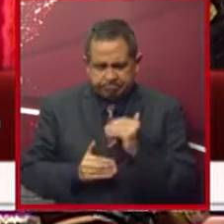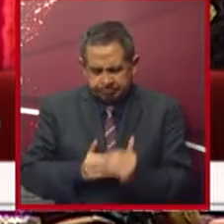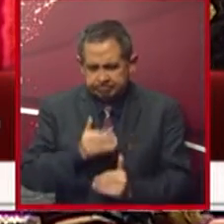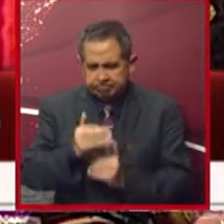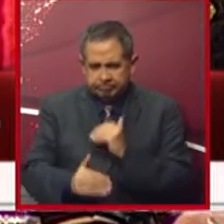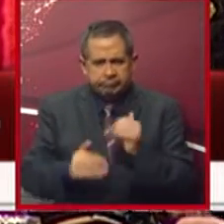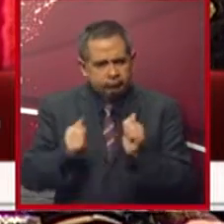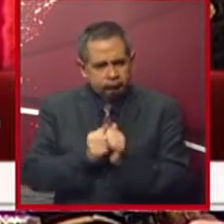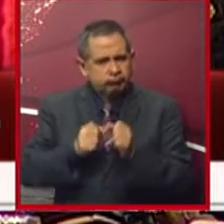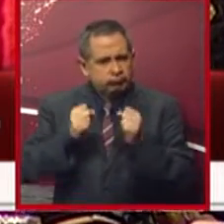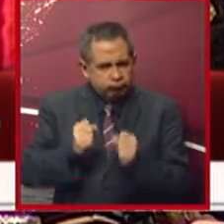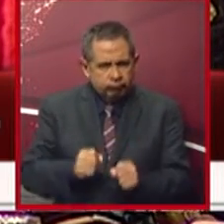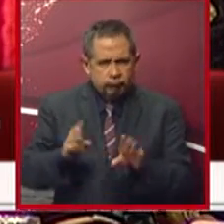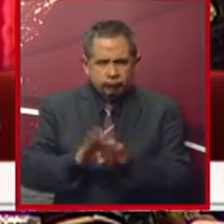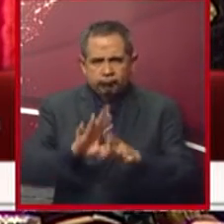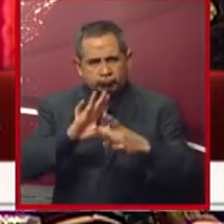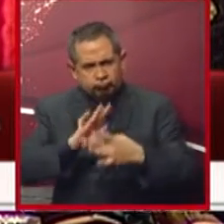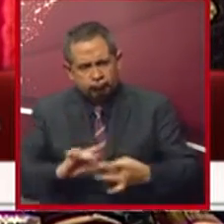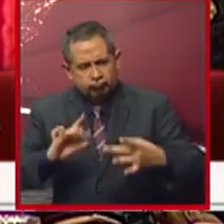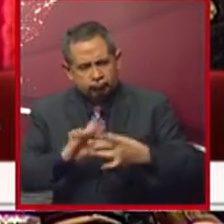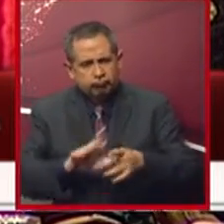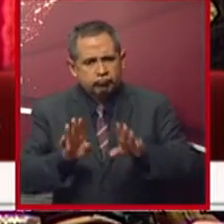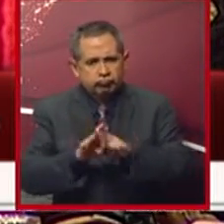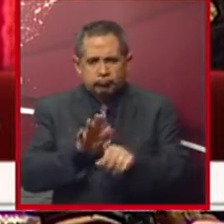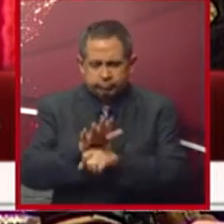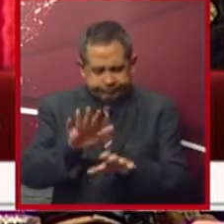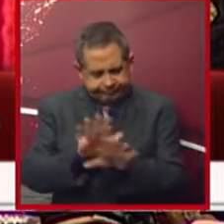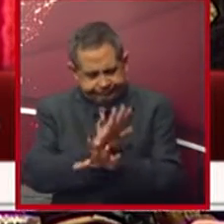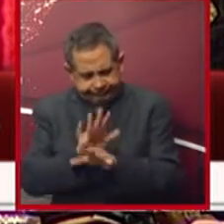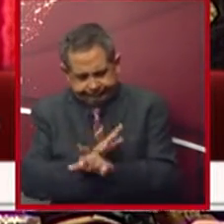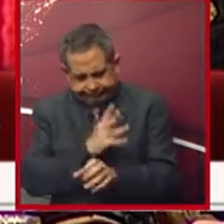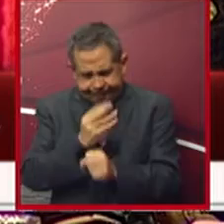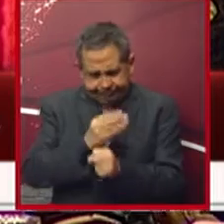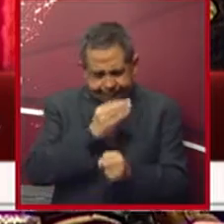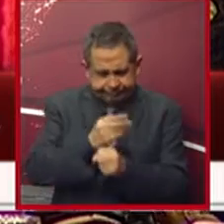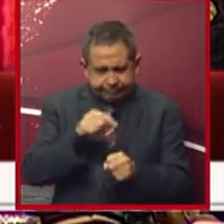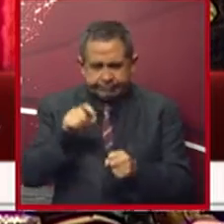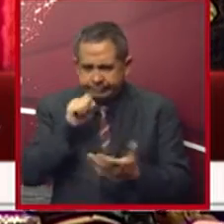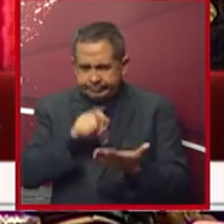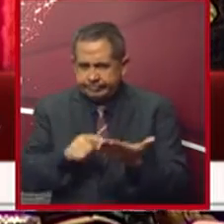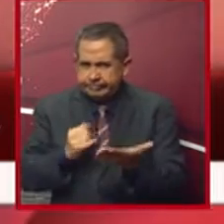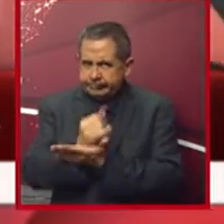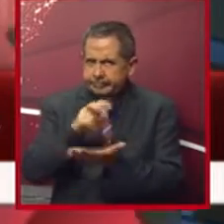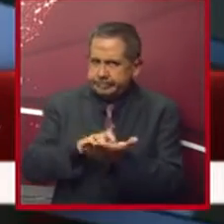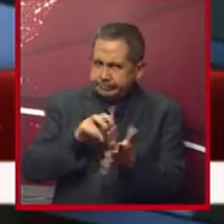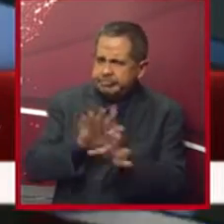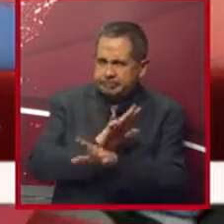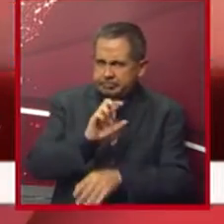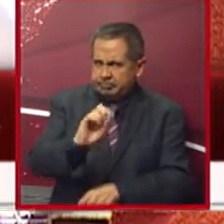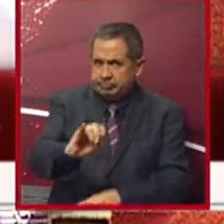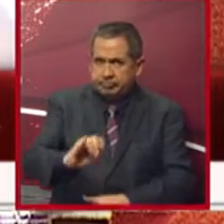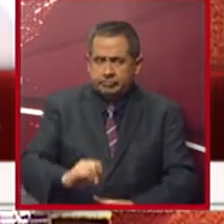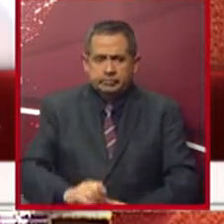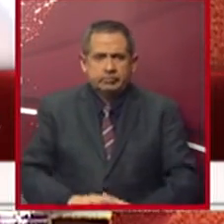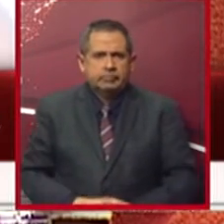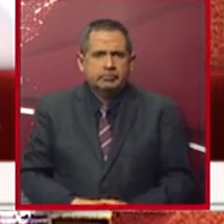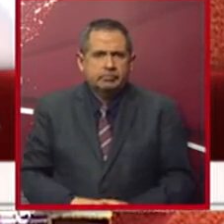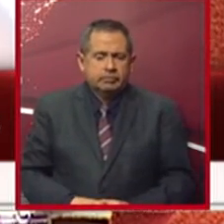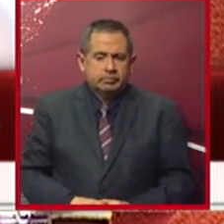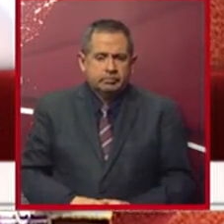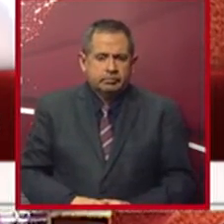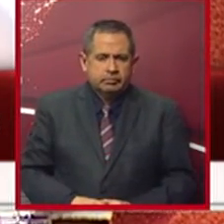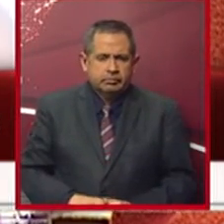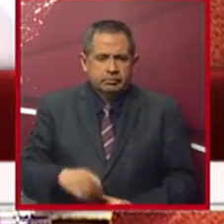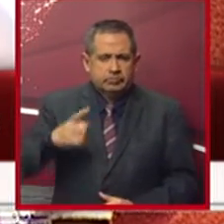de ir convenciendo en la necesidad de hacer modificaciones al propio dictamen. Las áreas de